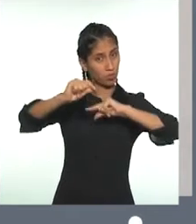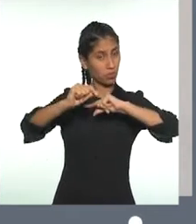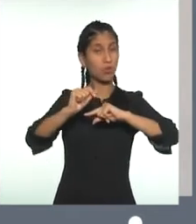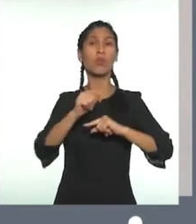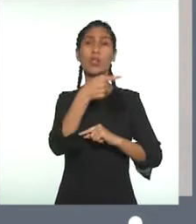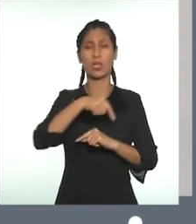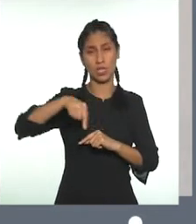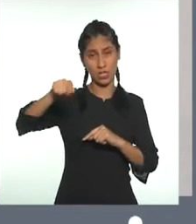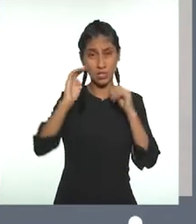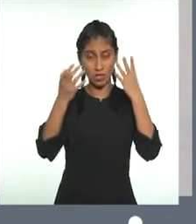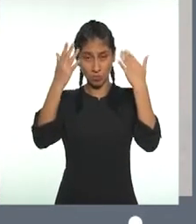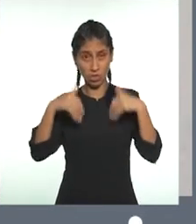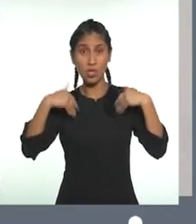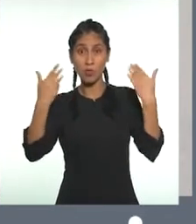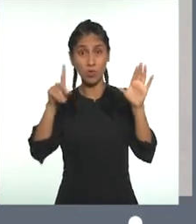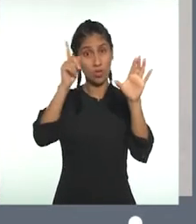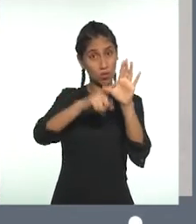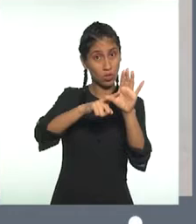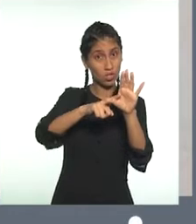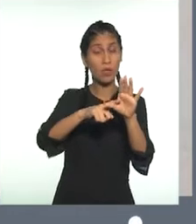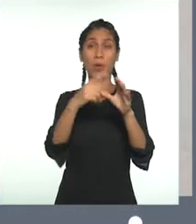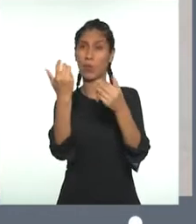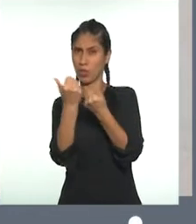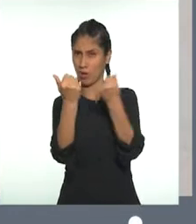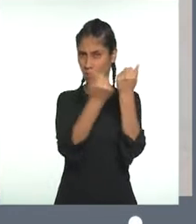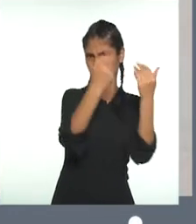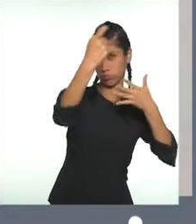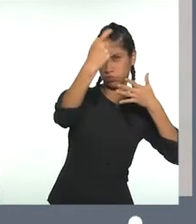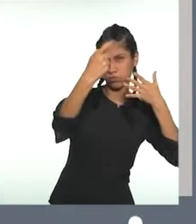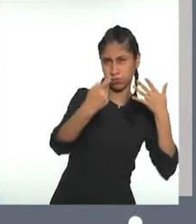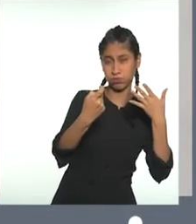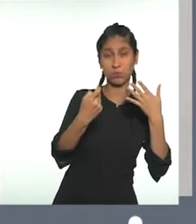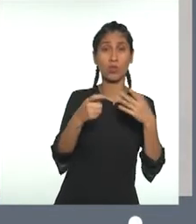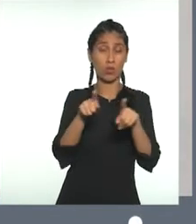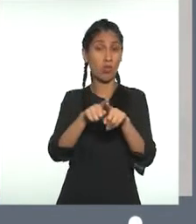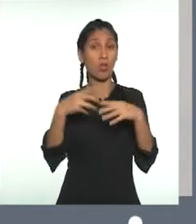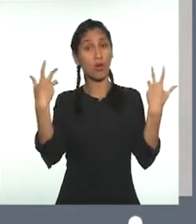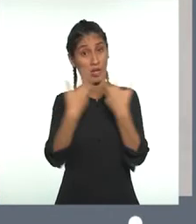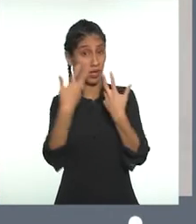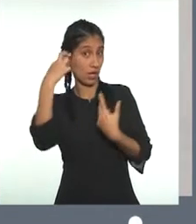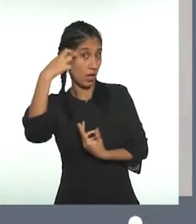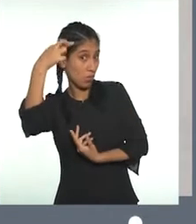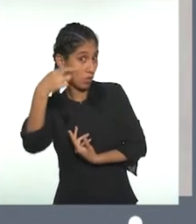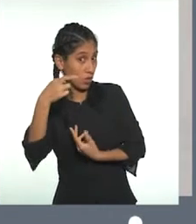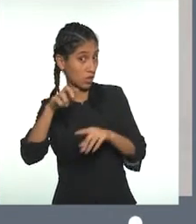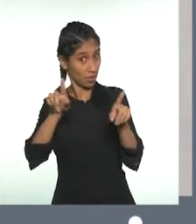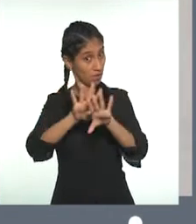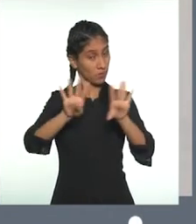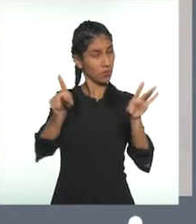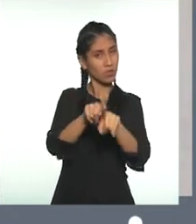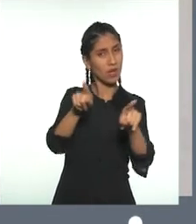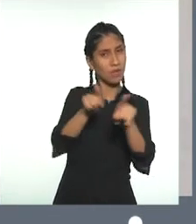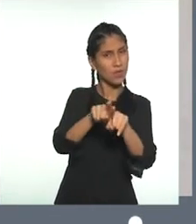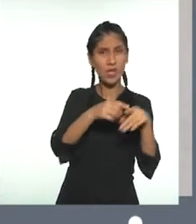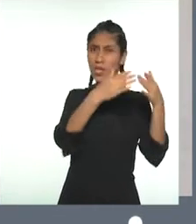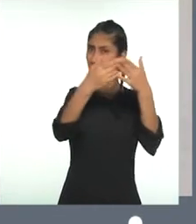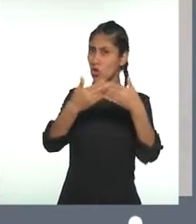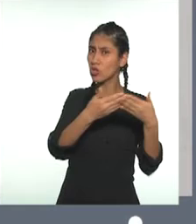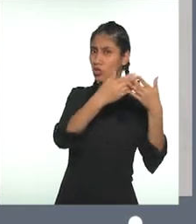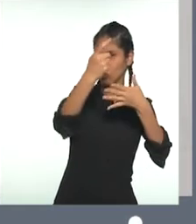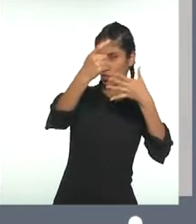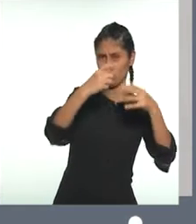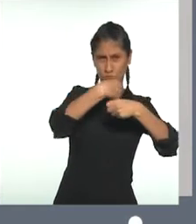su participación y cada vez es más notoria, no solamente en el ámbito político, sino también en los ámbitos de